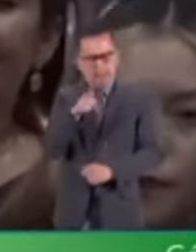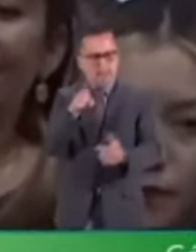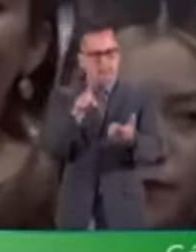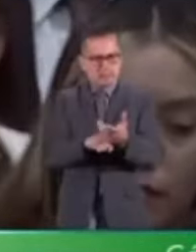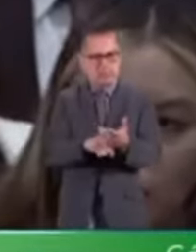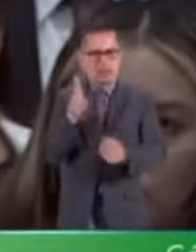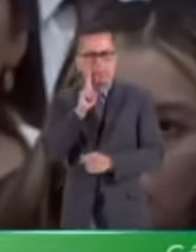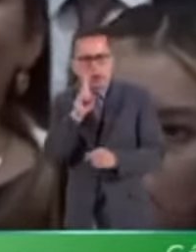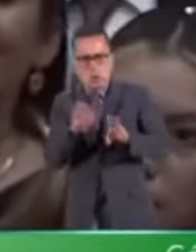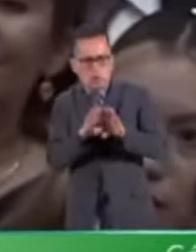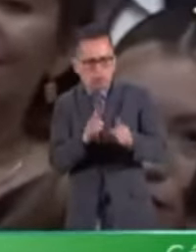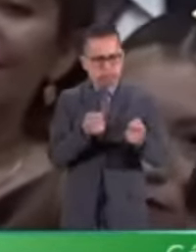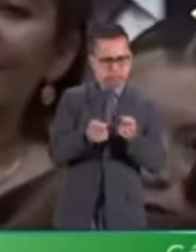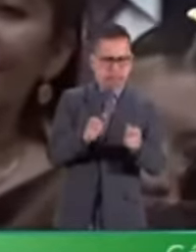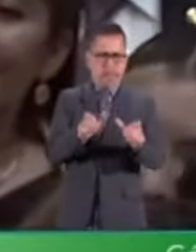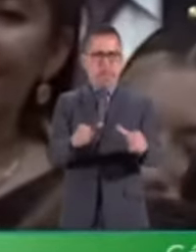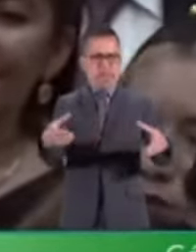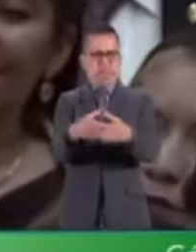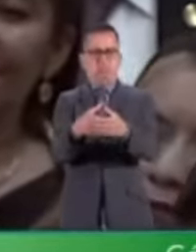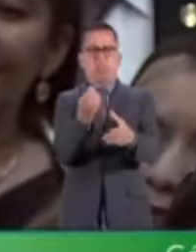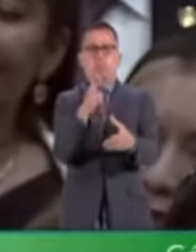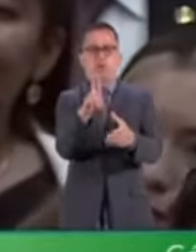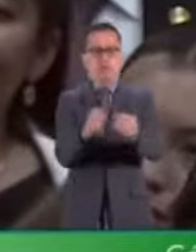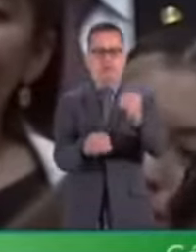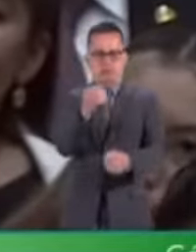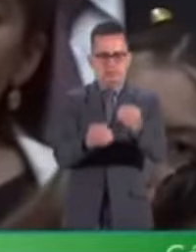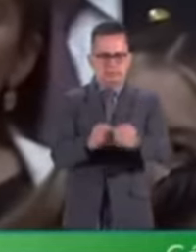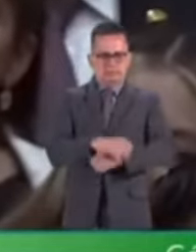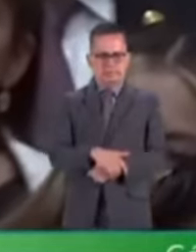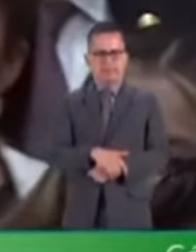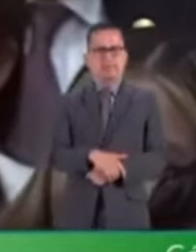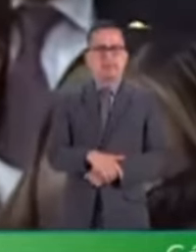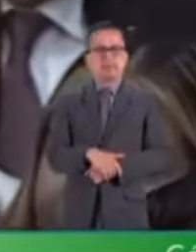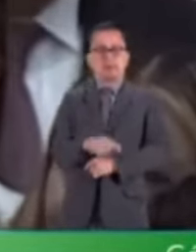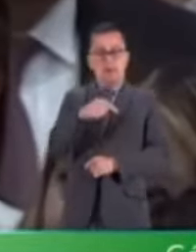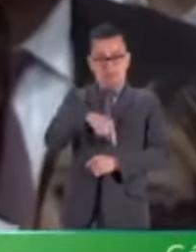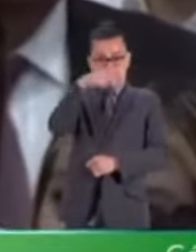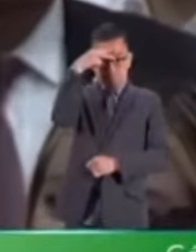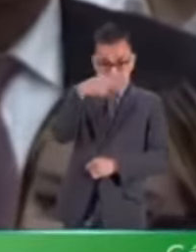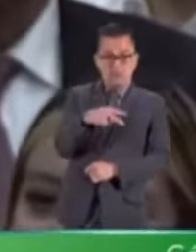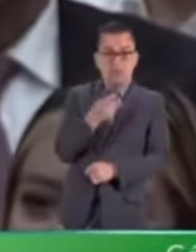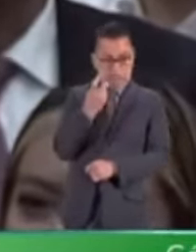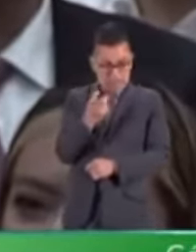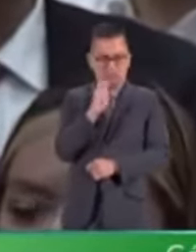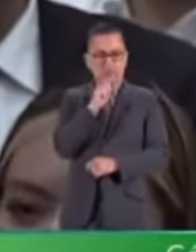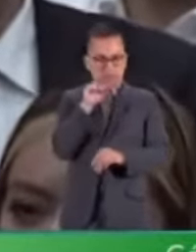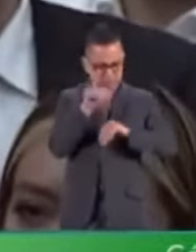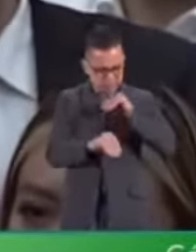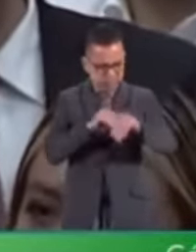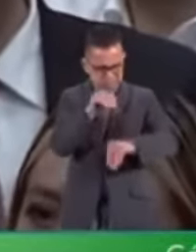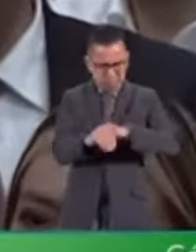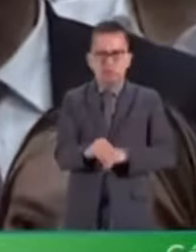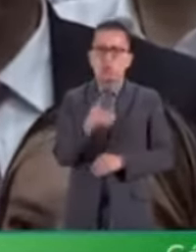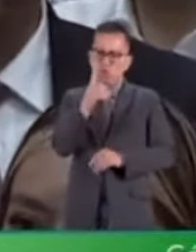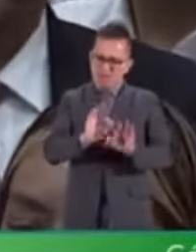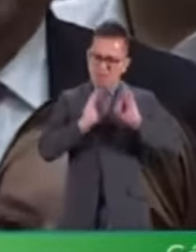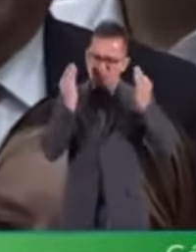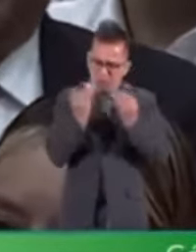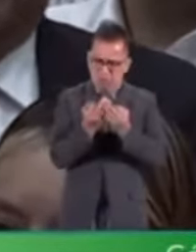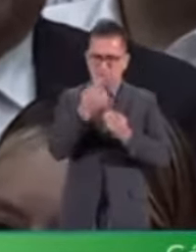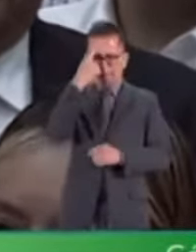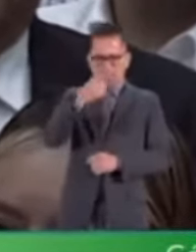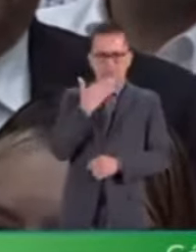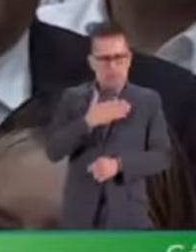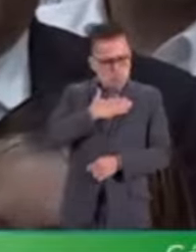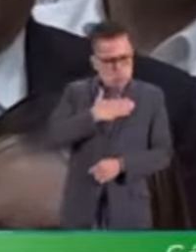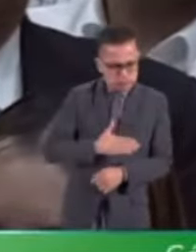sobre los límites y excesos del poder judicial. México está construyendo un sistema de justicia que